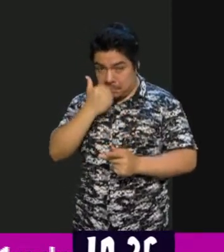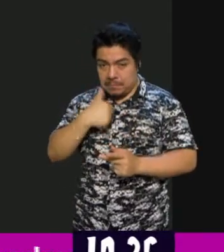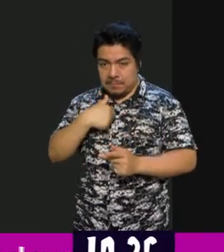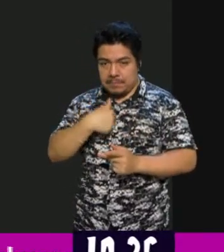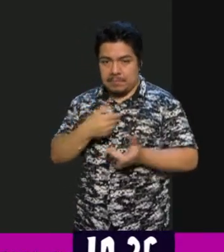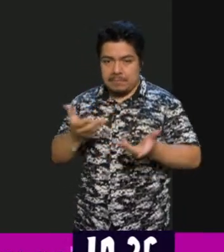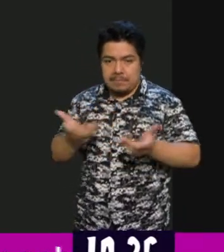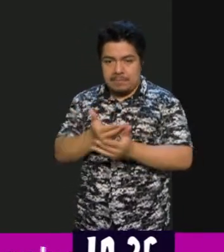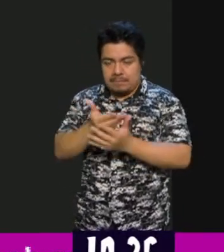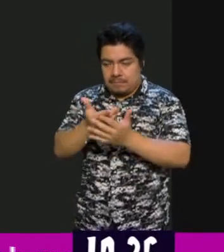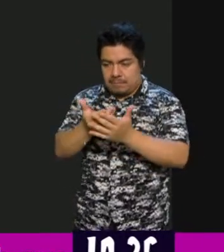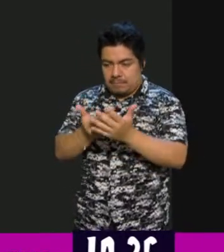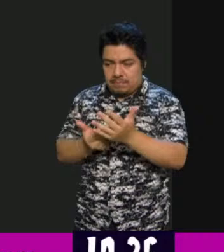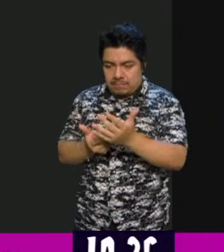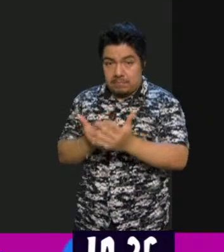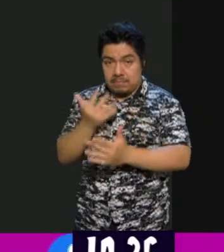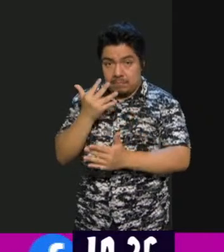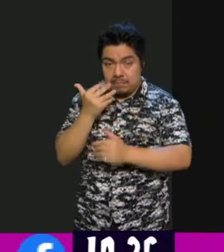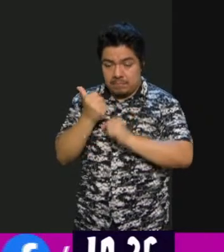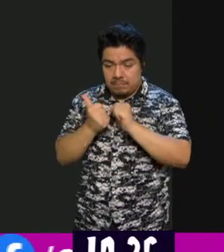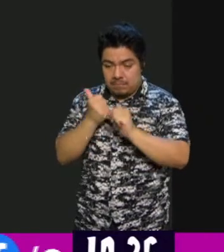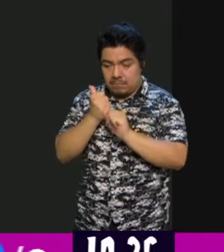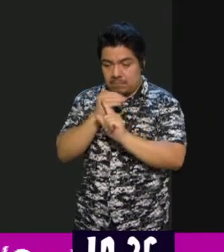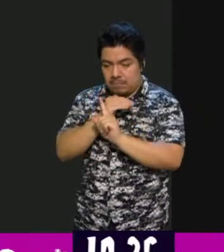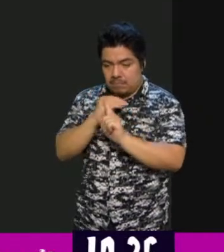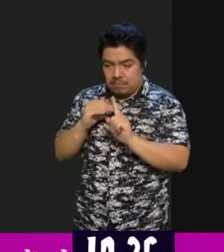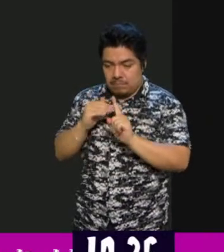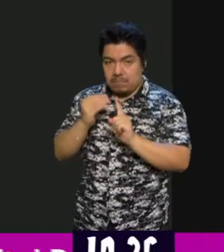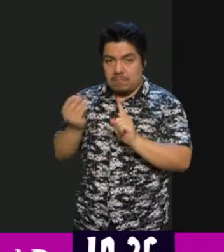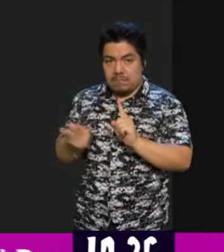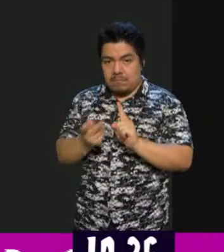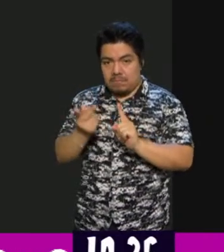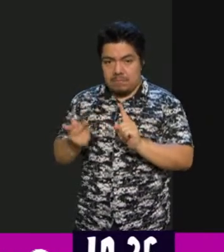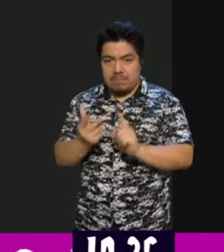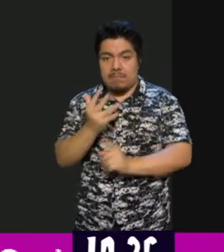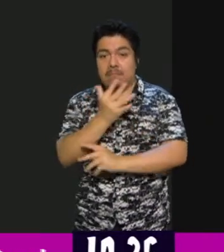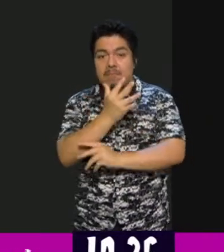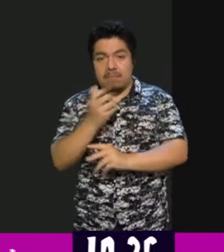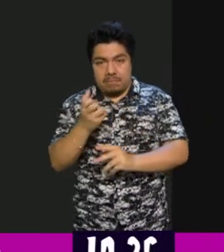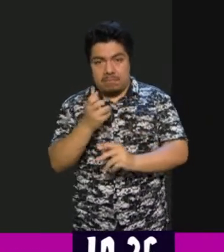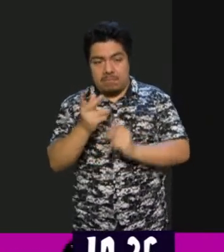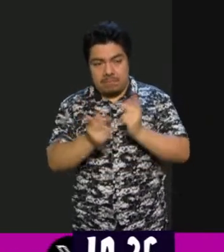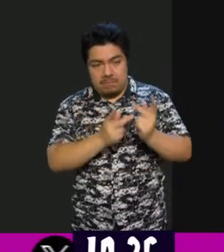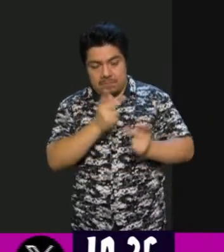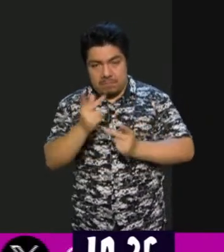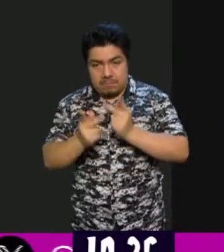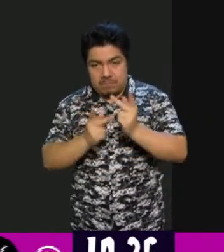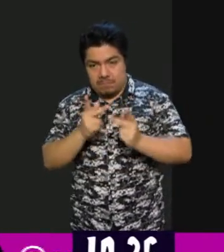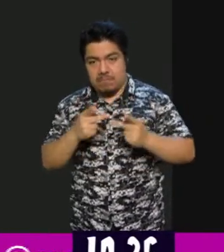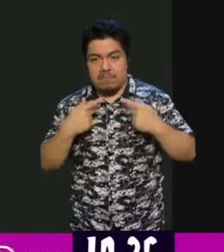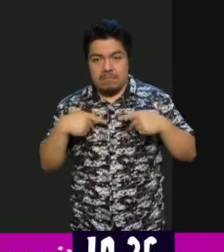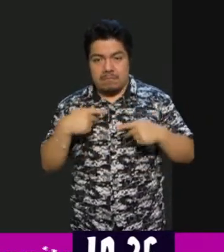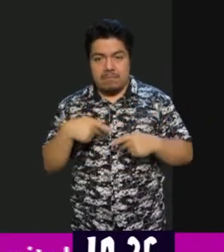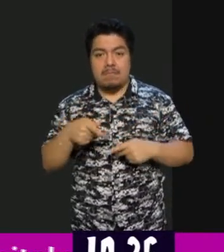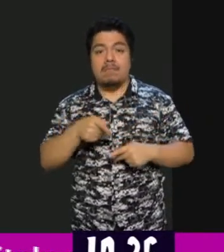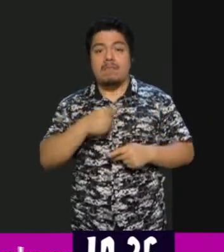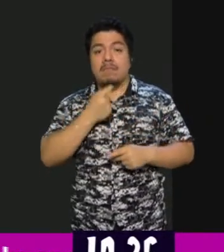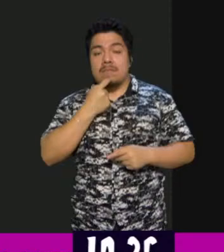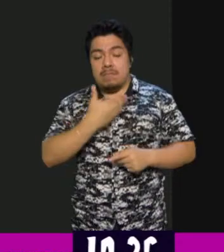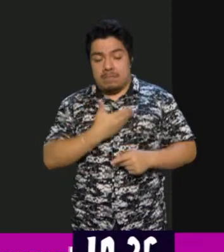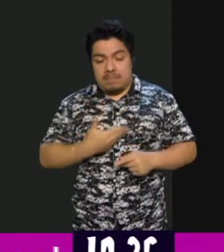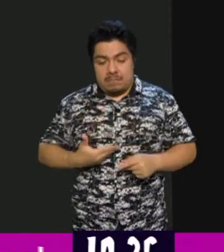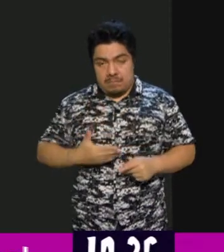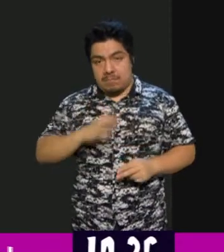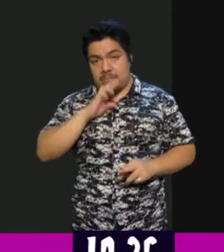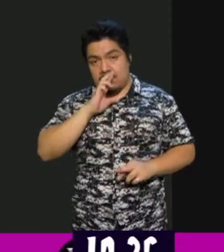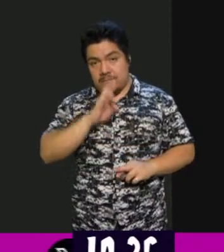pues durante 5 años y medio, pues 500 ocasiones el presidente Andrés Manuel López Obrador tuvo la